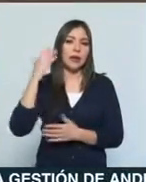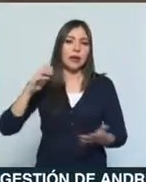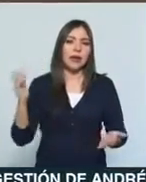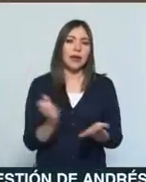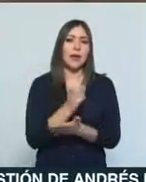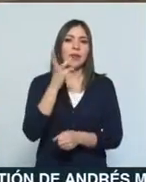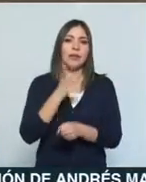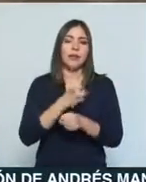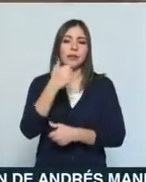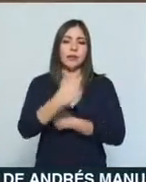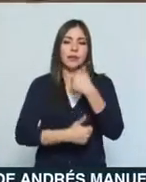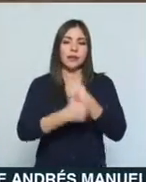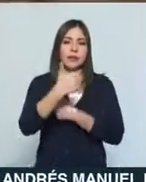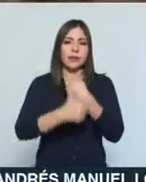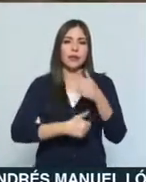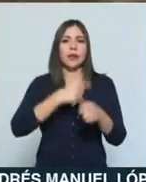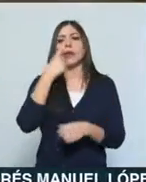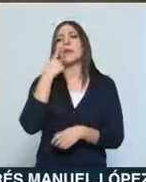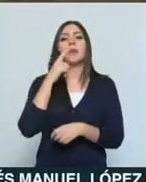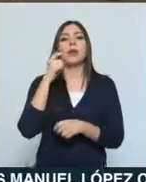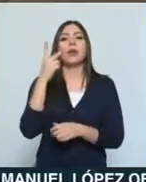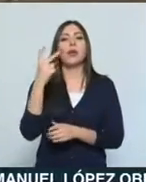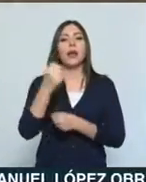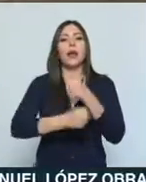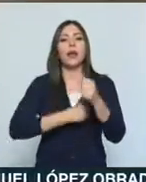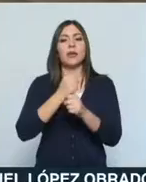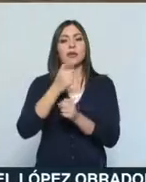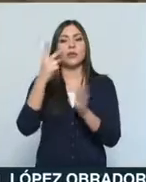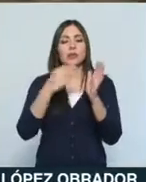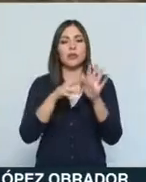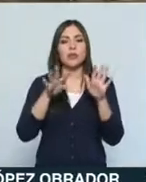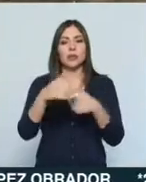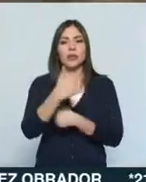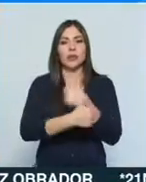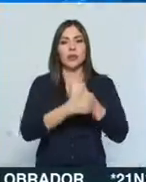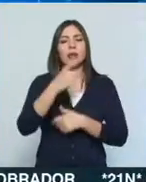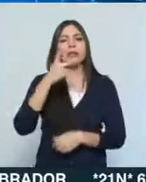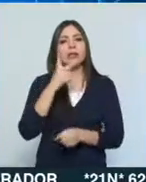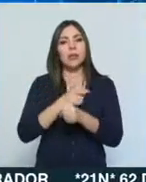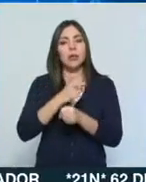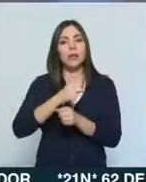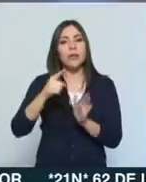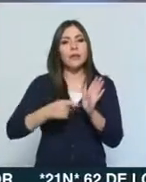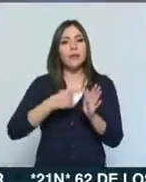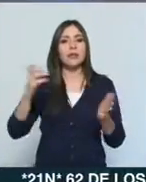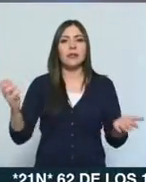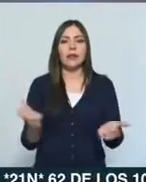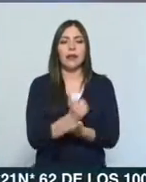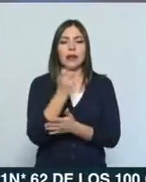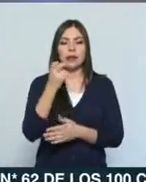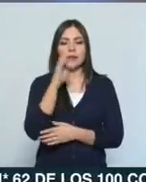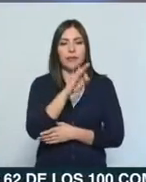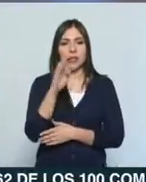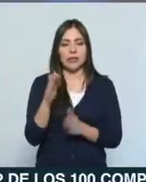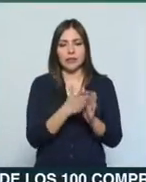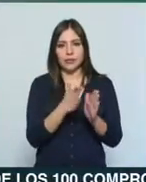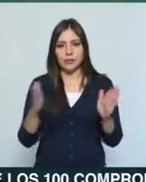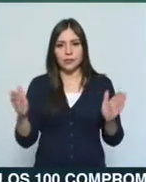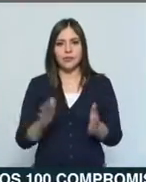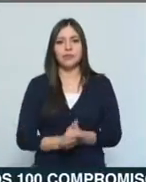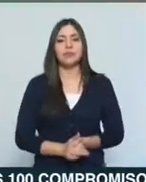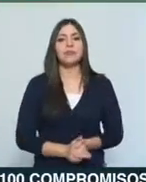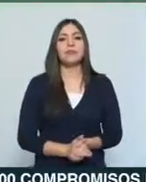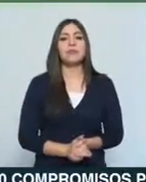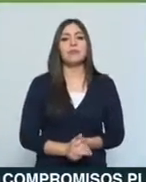tercera prueba del Campeonato Mundial 2019 de la disciplina, consiguiendo su segunda victoria de la temporada. Tras haber perdido el primer duelo de